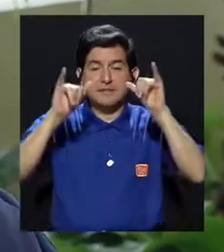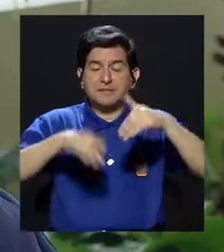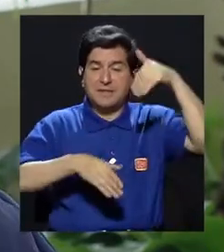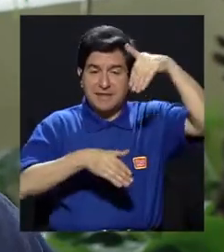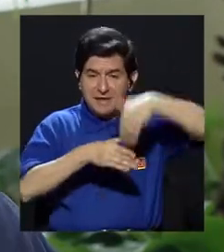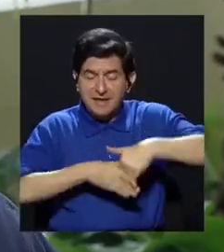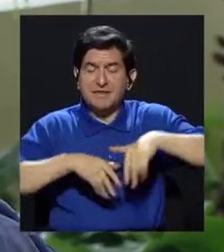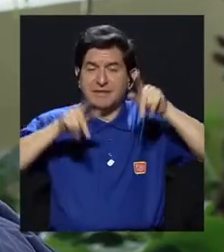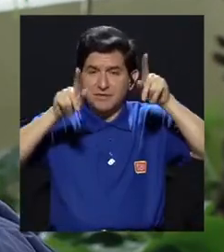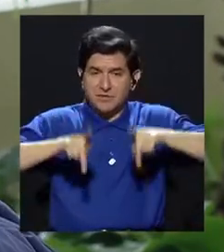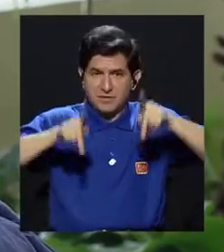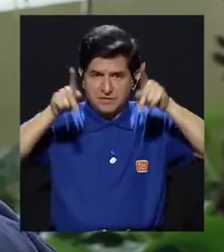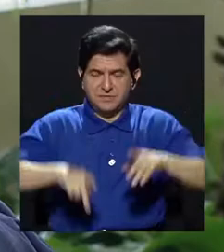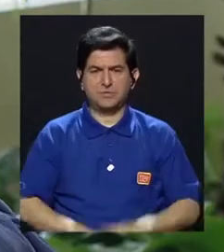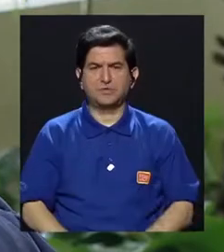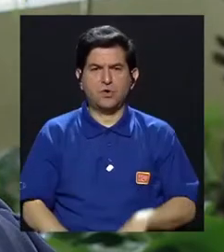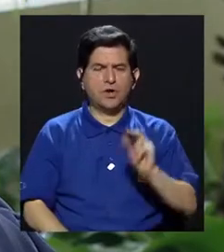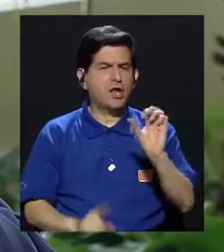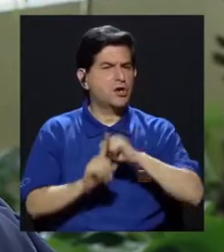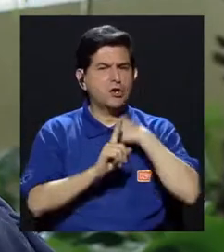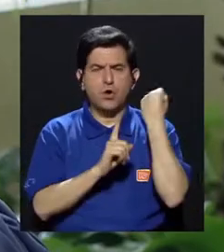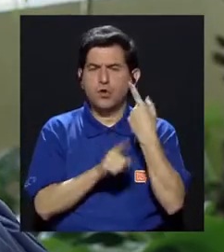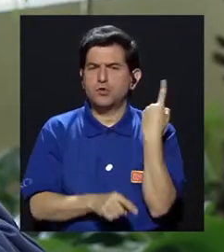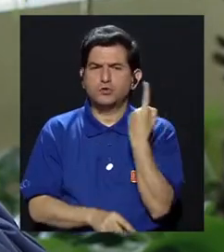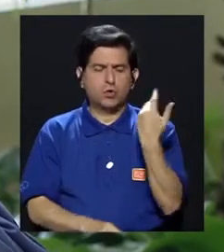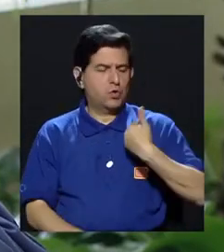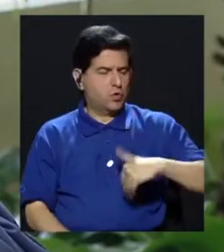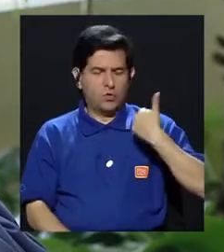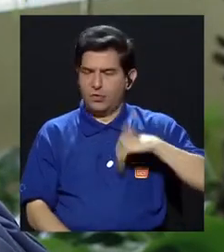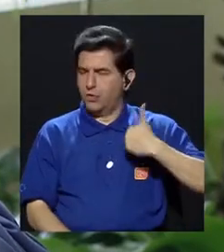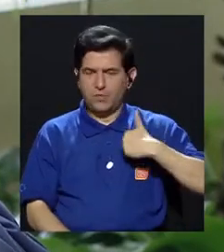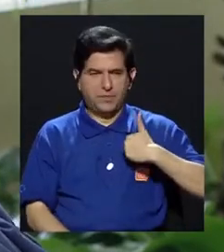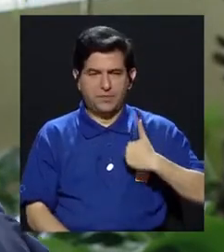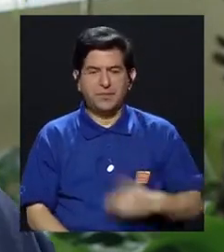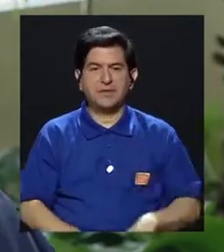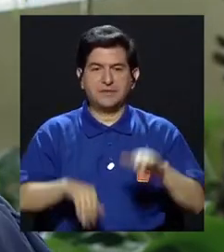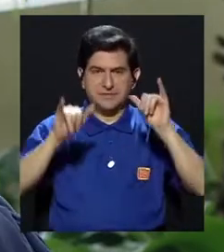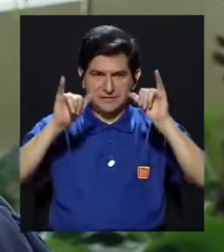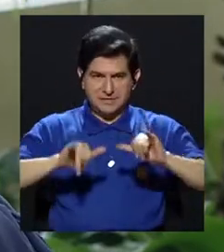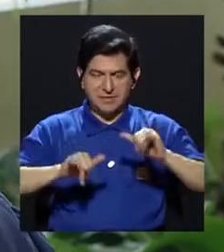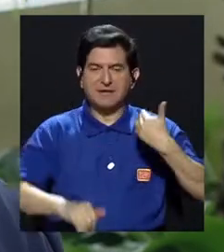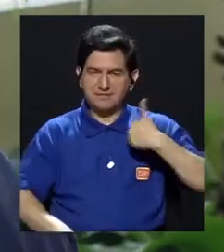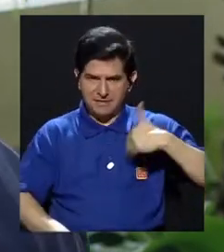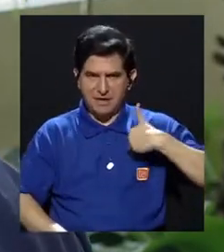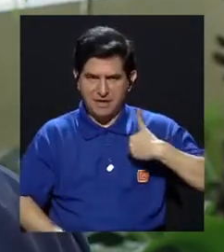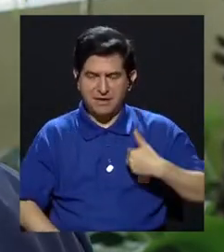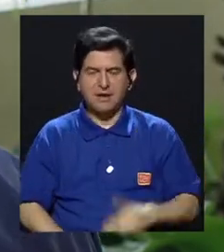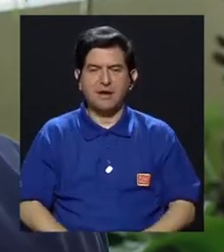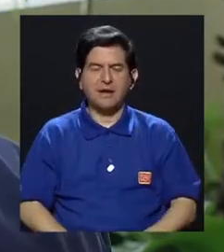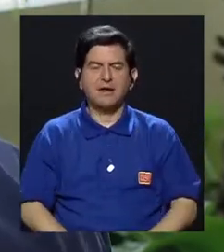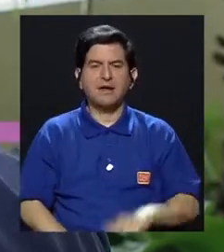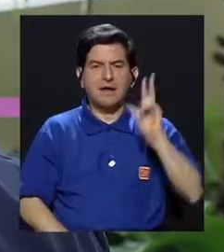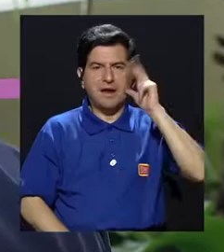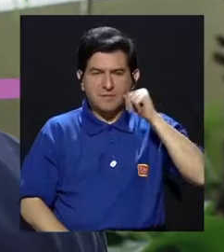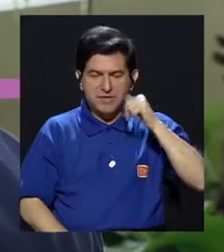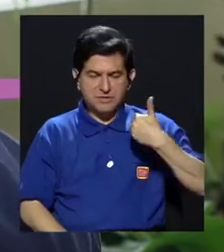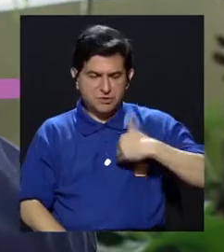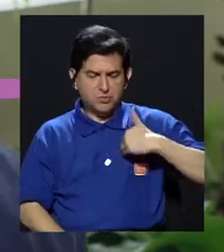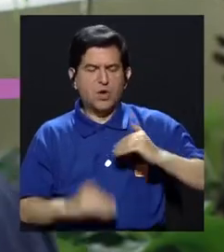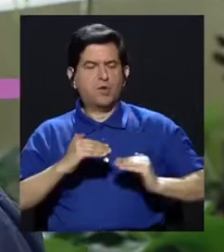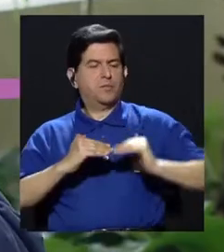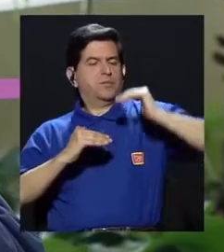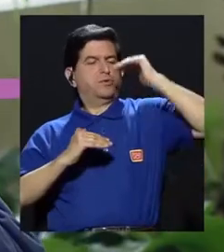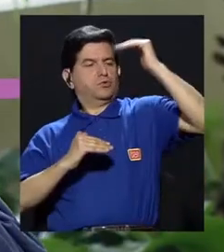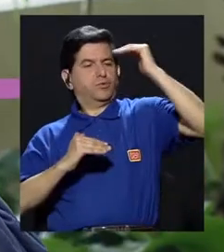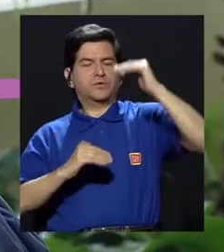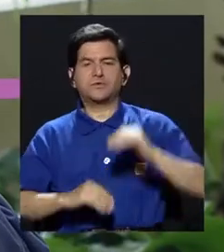personas, nos habita a las personas, no es un asunto solo de los hombres, habita en los hombres porque el machismo coloca al hombre en la posición